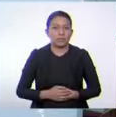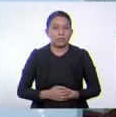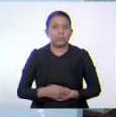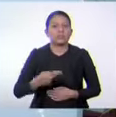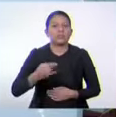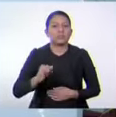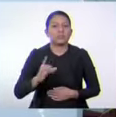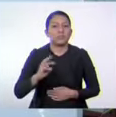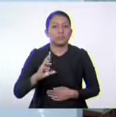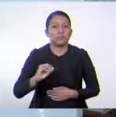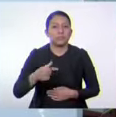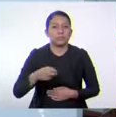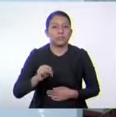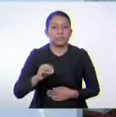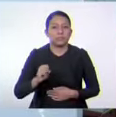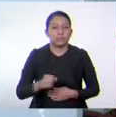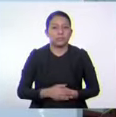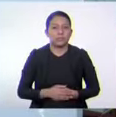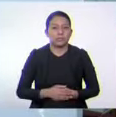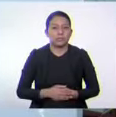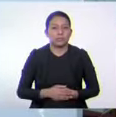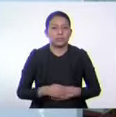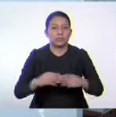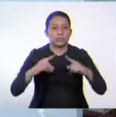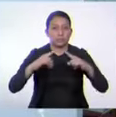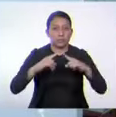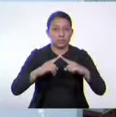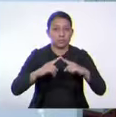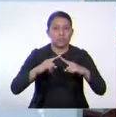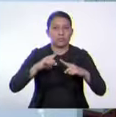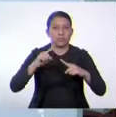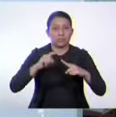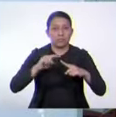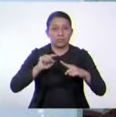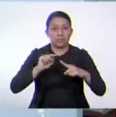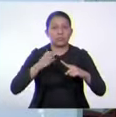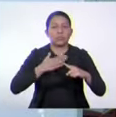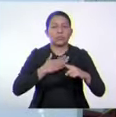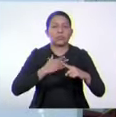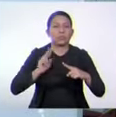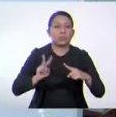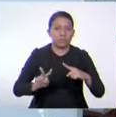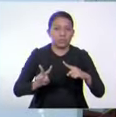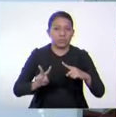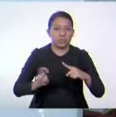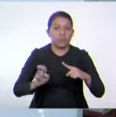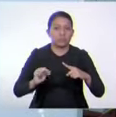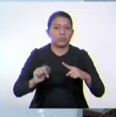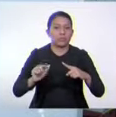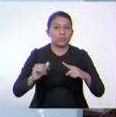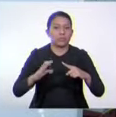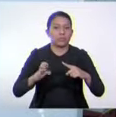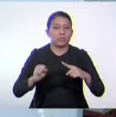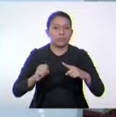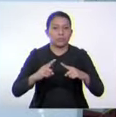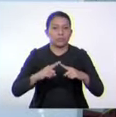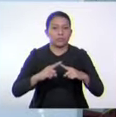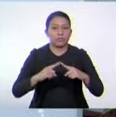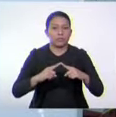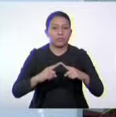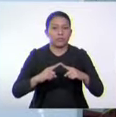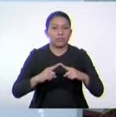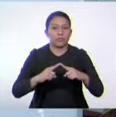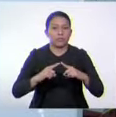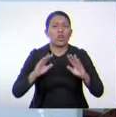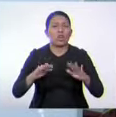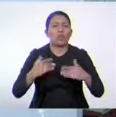hidrógenos, este ángulo que es otro carbono, pero tendría 2 enlaces. ¿Cómo